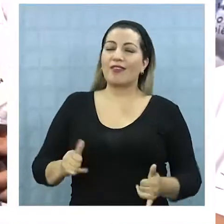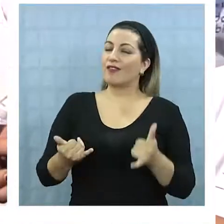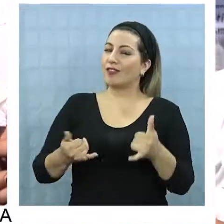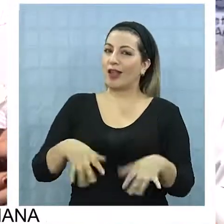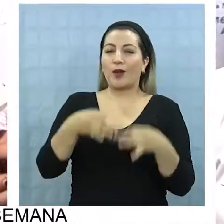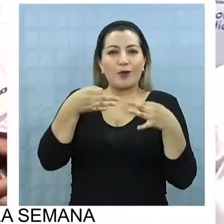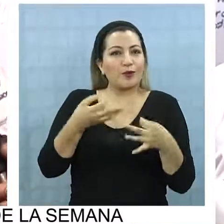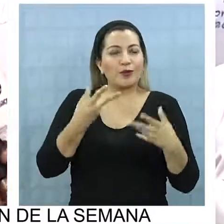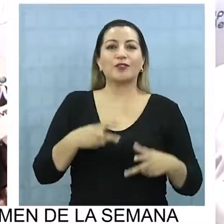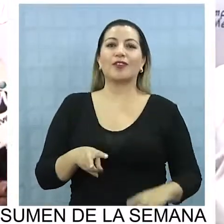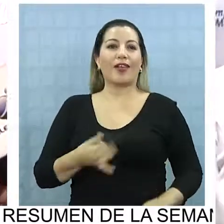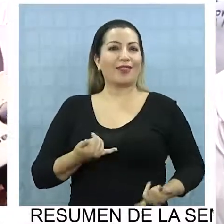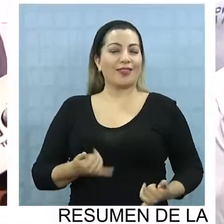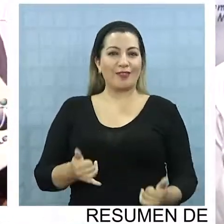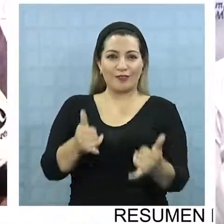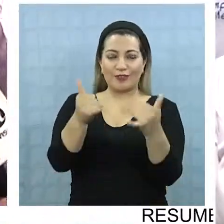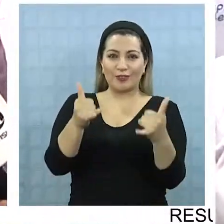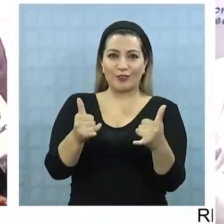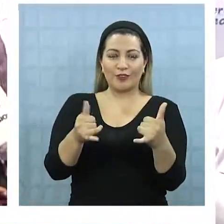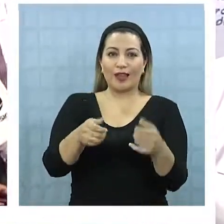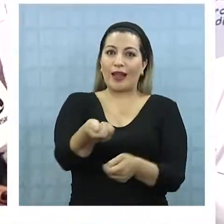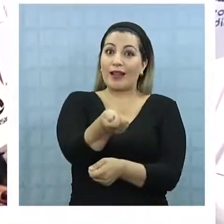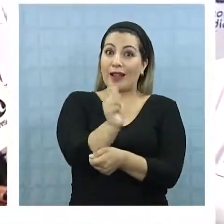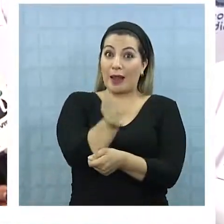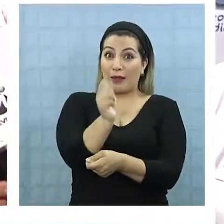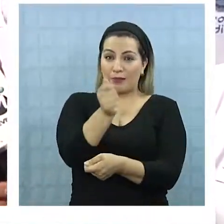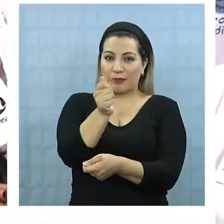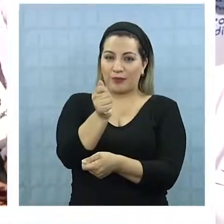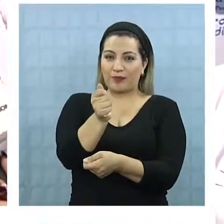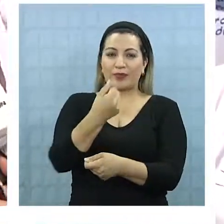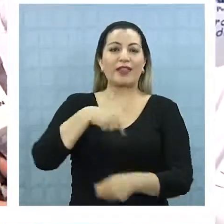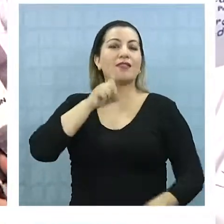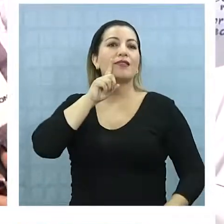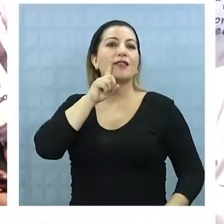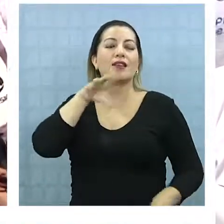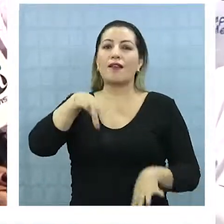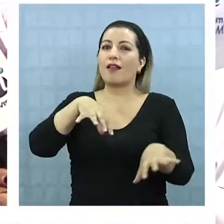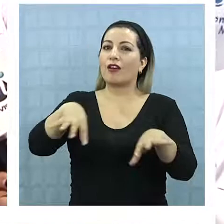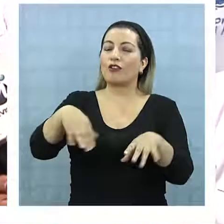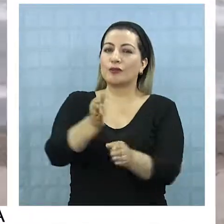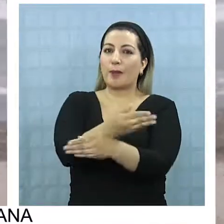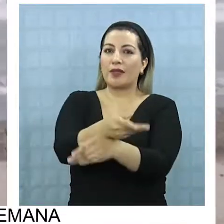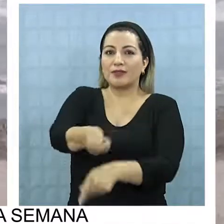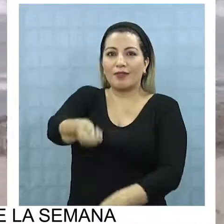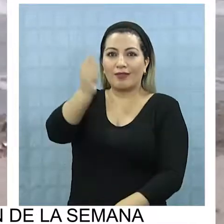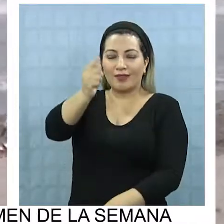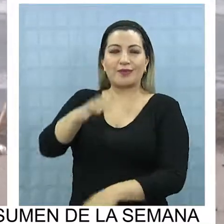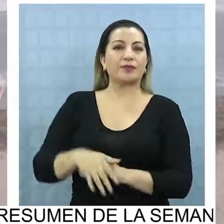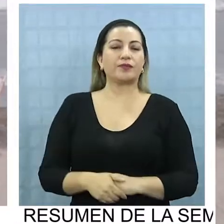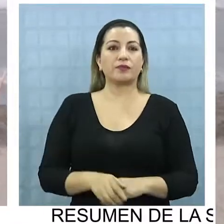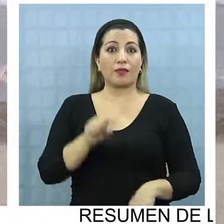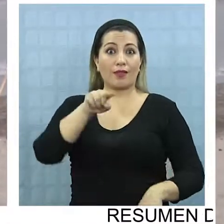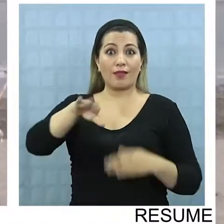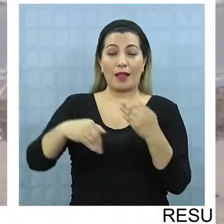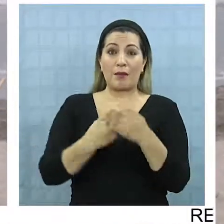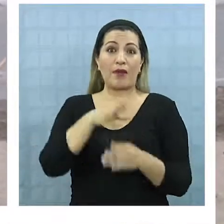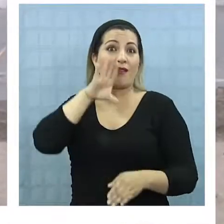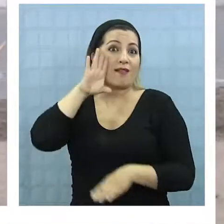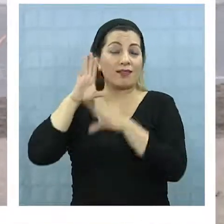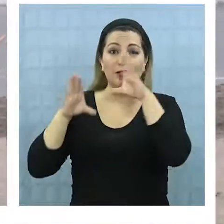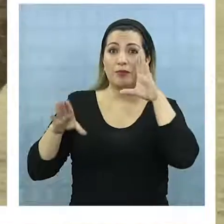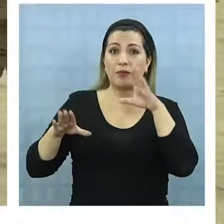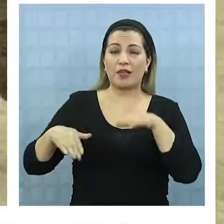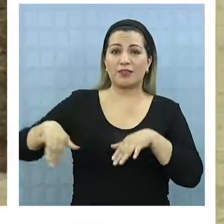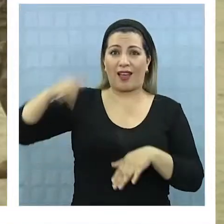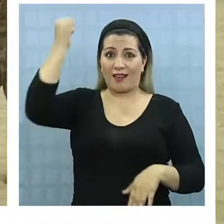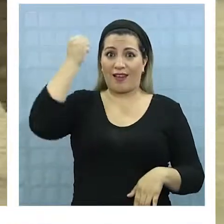disfrutar justamente de la playa, para que podamos disfrutar de la pesca y poder tener los productos del mar. Durante la